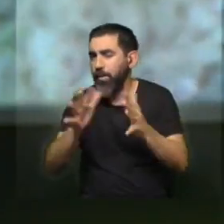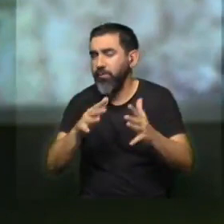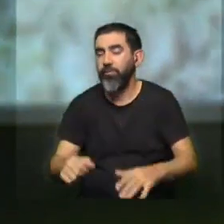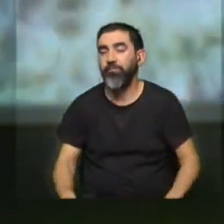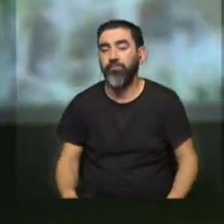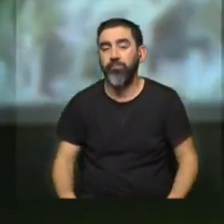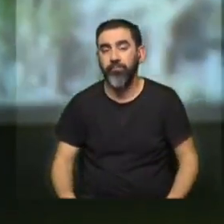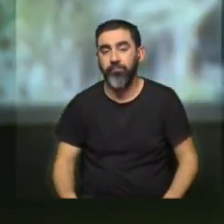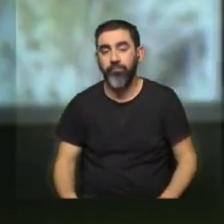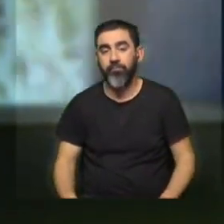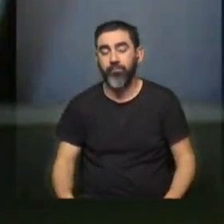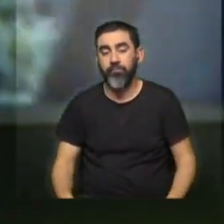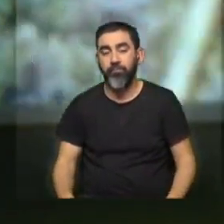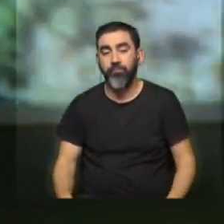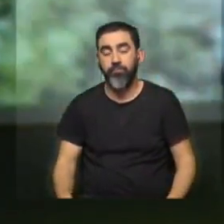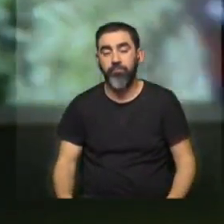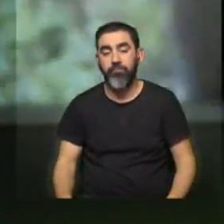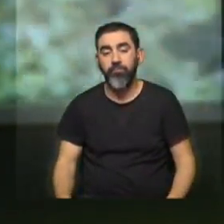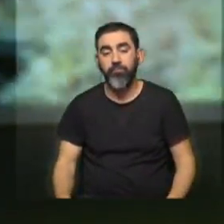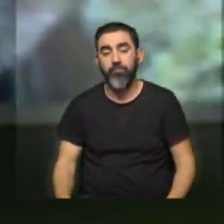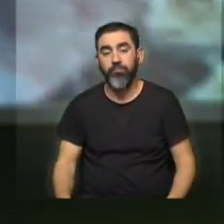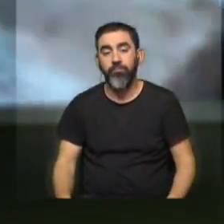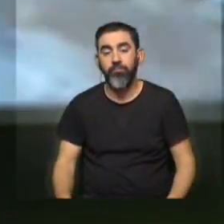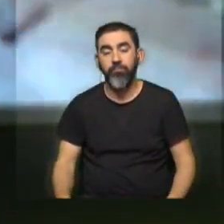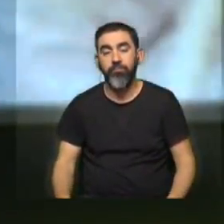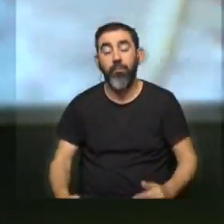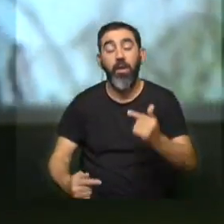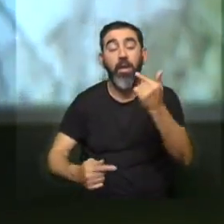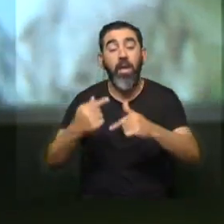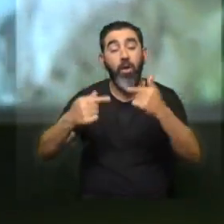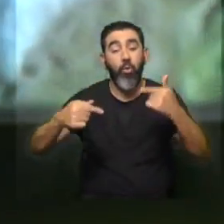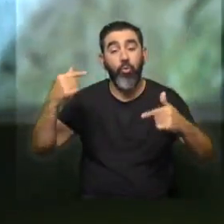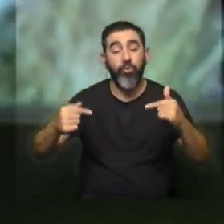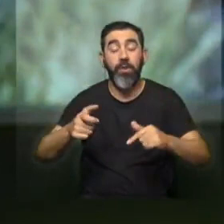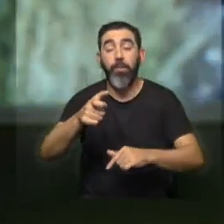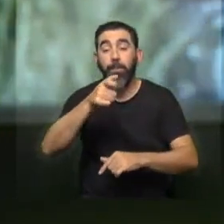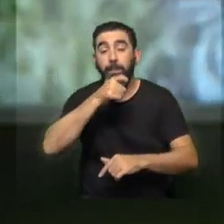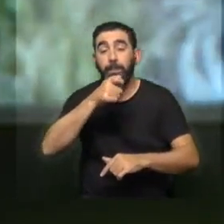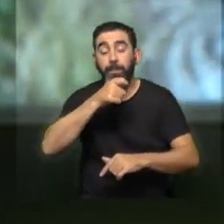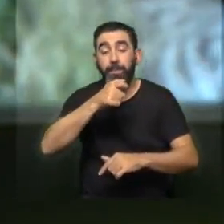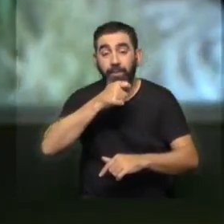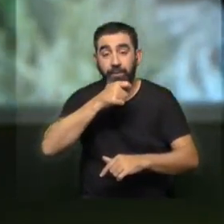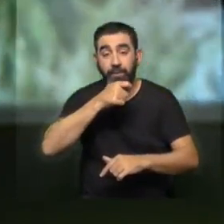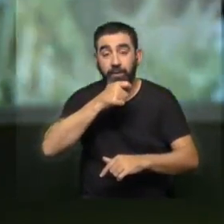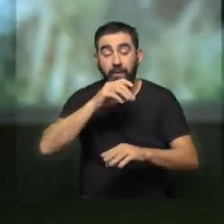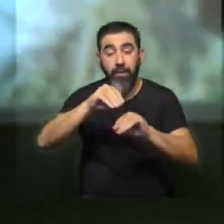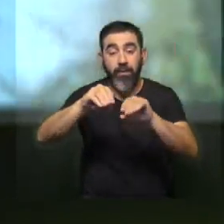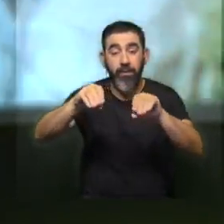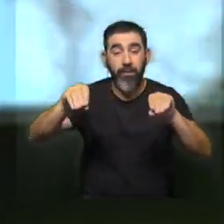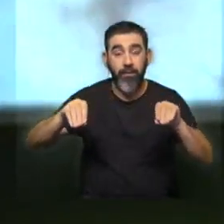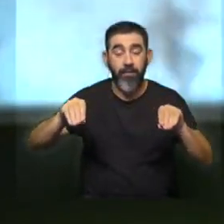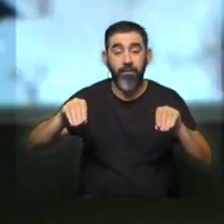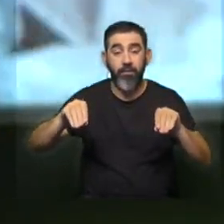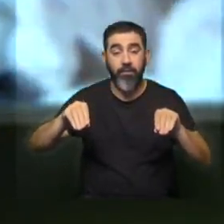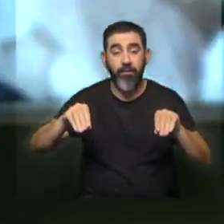patrón a nivel, como hablábamos en la nota de los objetos, la piedra y la tierra están